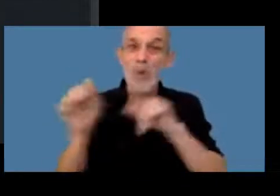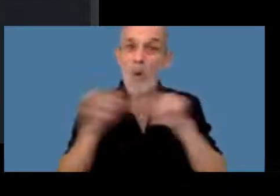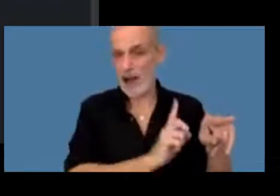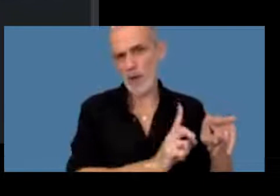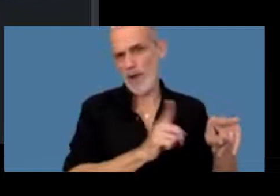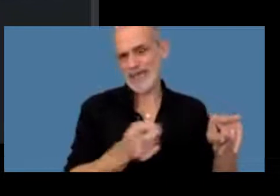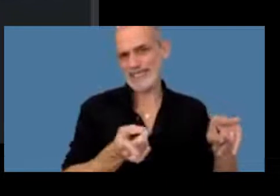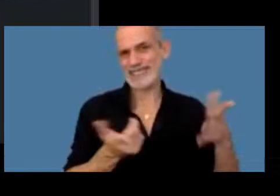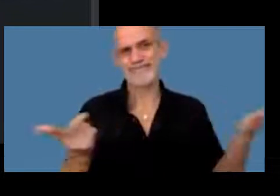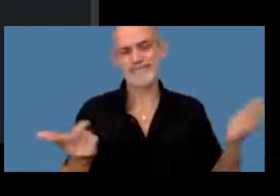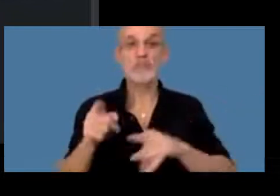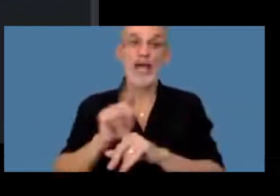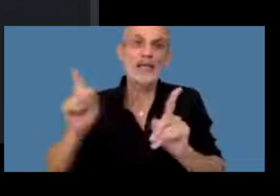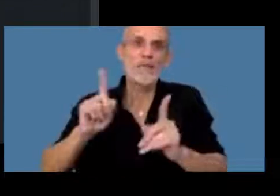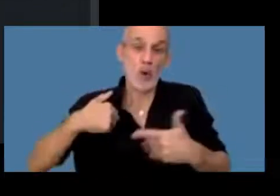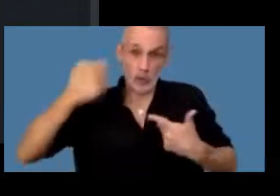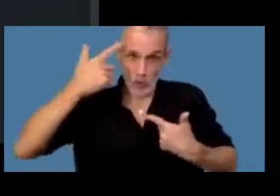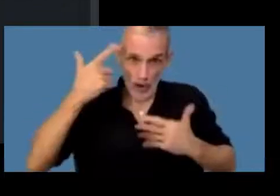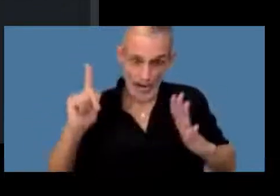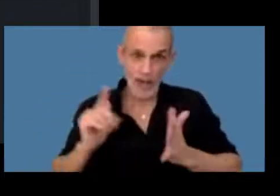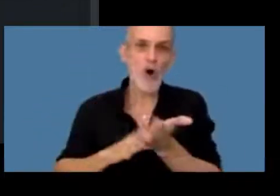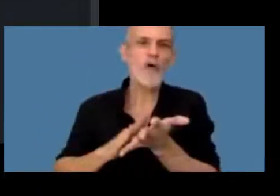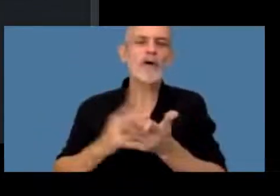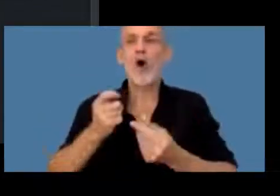Tampoco es apócrifo, entiendo yo, digamos, un